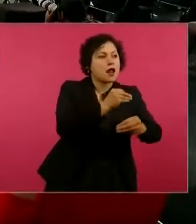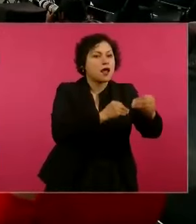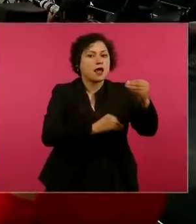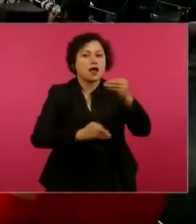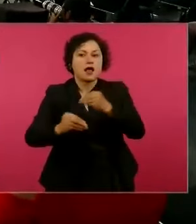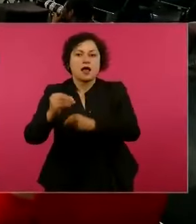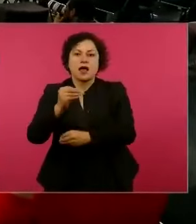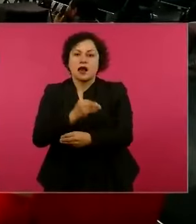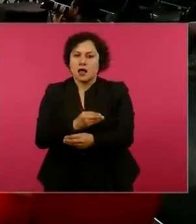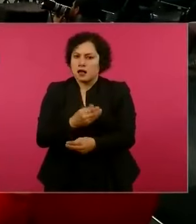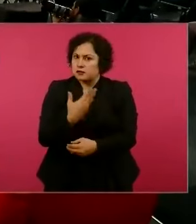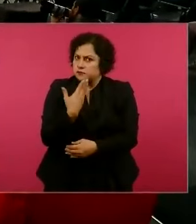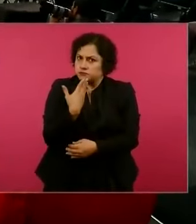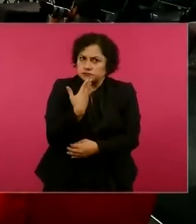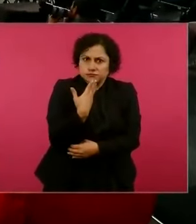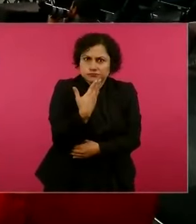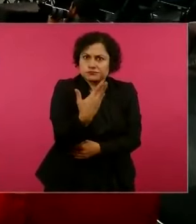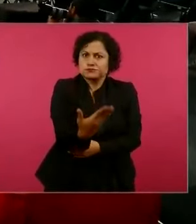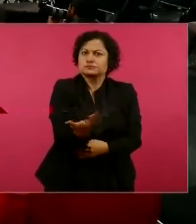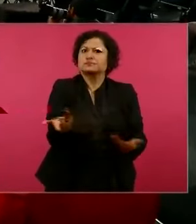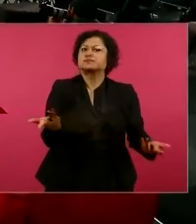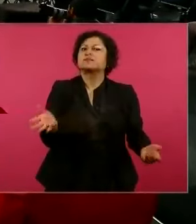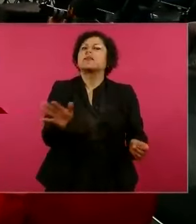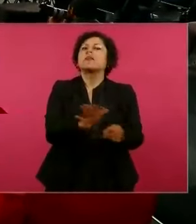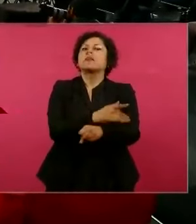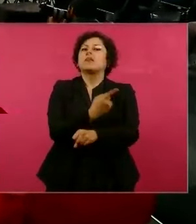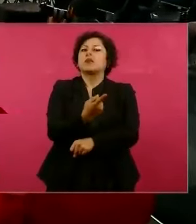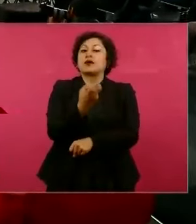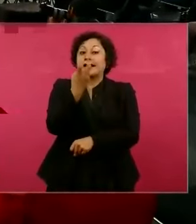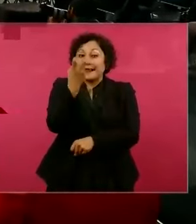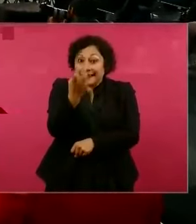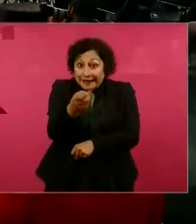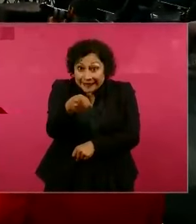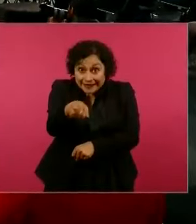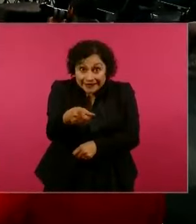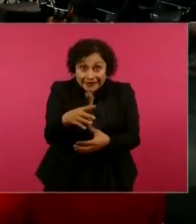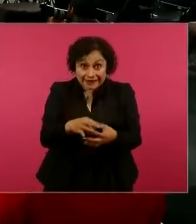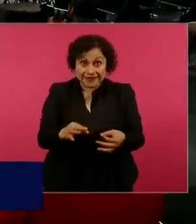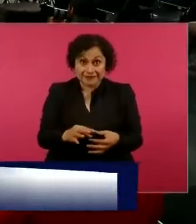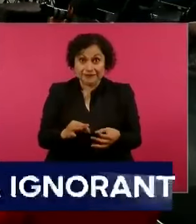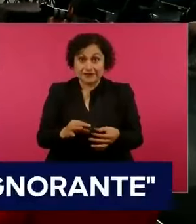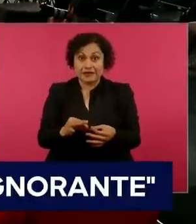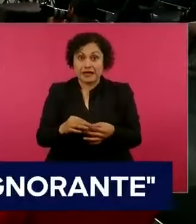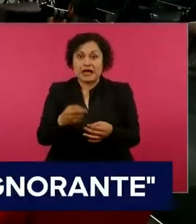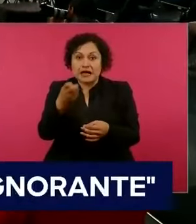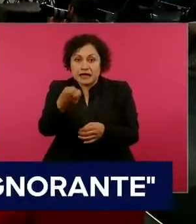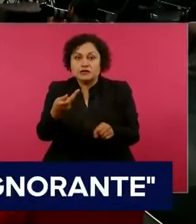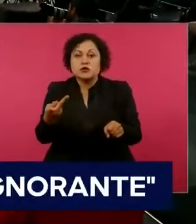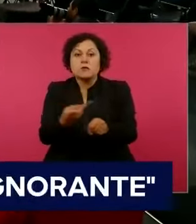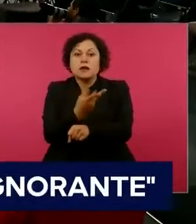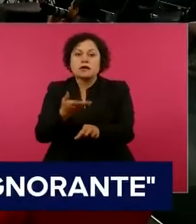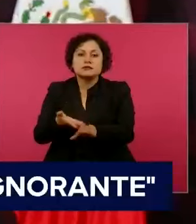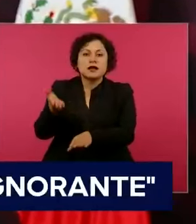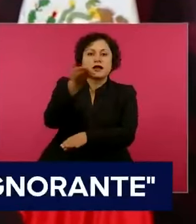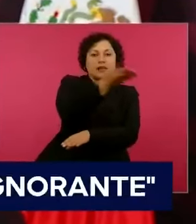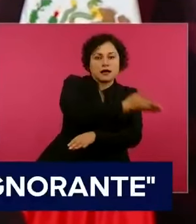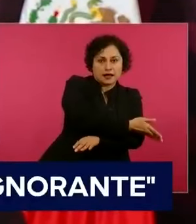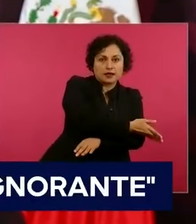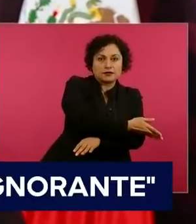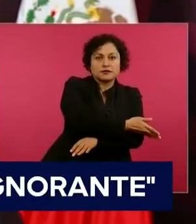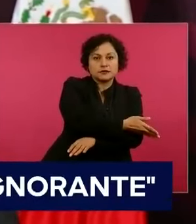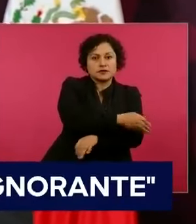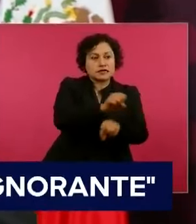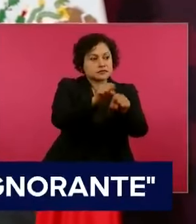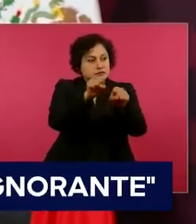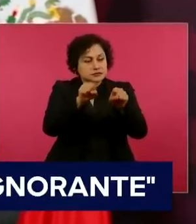sus actividades porque o no consiguen empleo o ve tú a saber cuál sea el problema. También sé que hay muchísima gente que